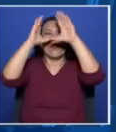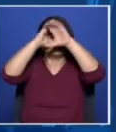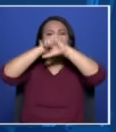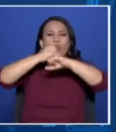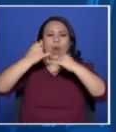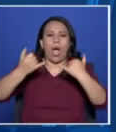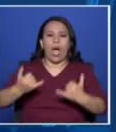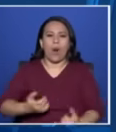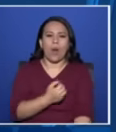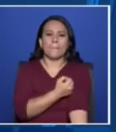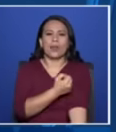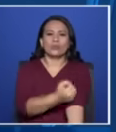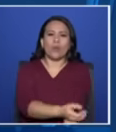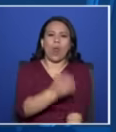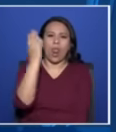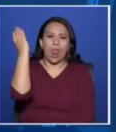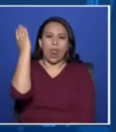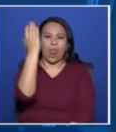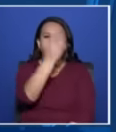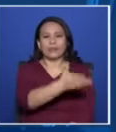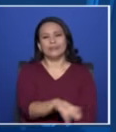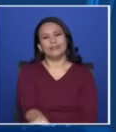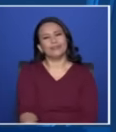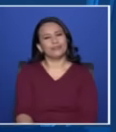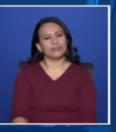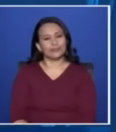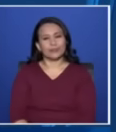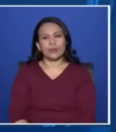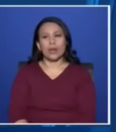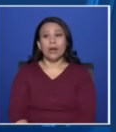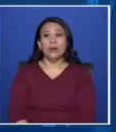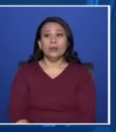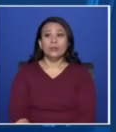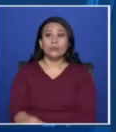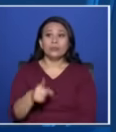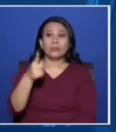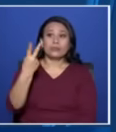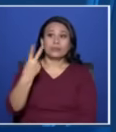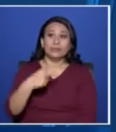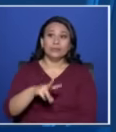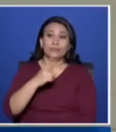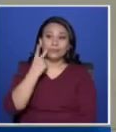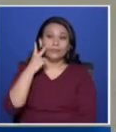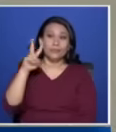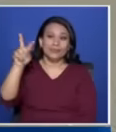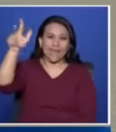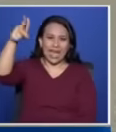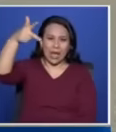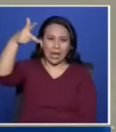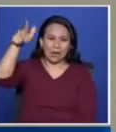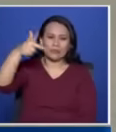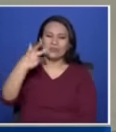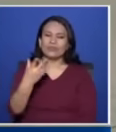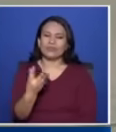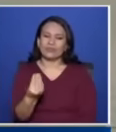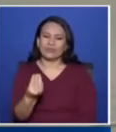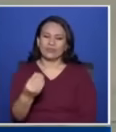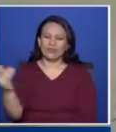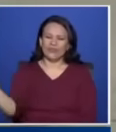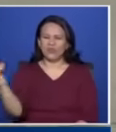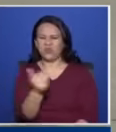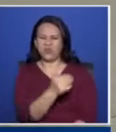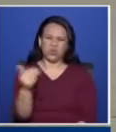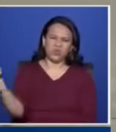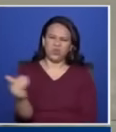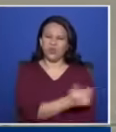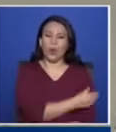en este momento sin servicio de semáforo. Bueno, comentarles, ahí estamos viendo nosotros el flujo vehicular que sale desde la